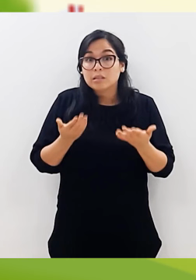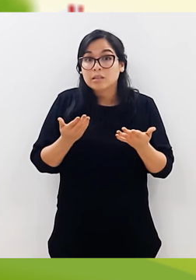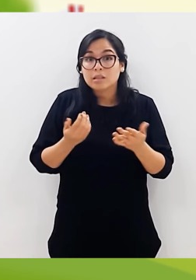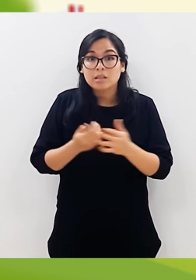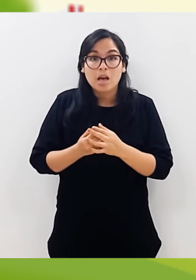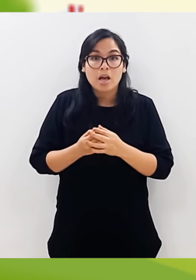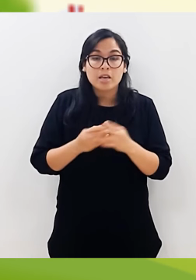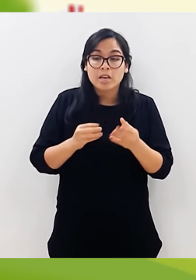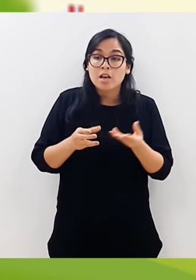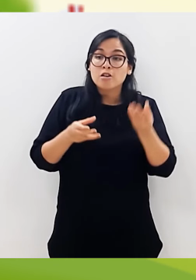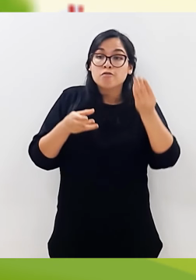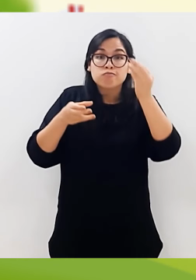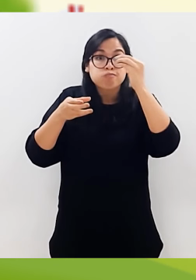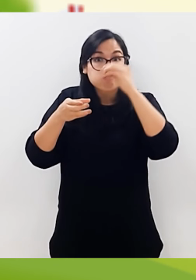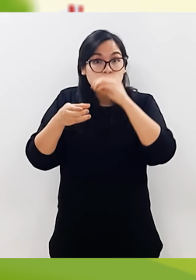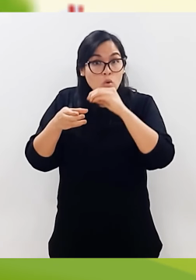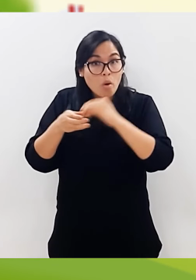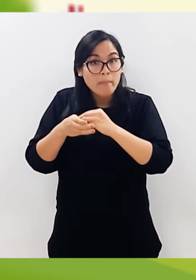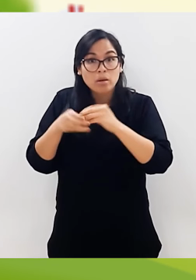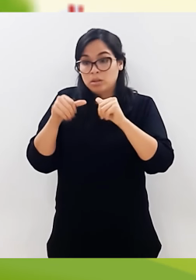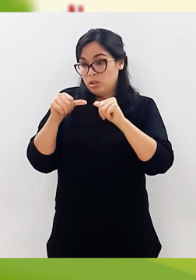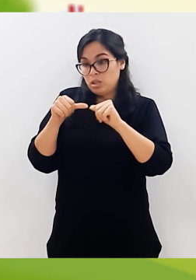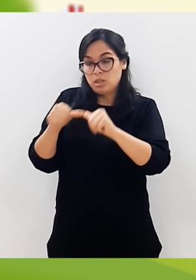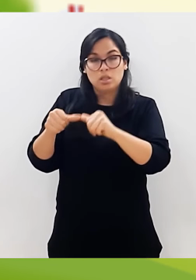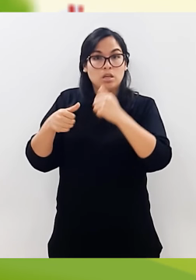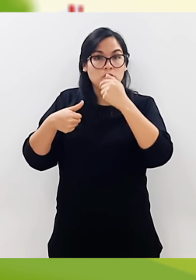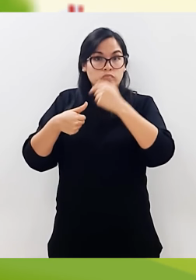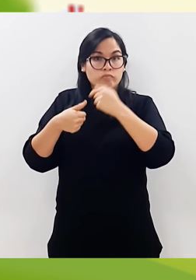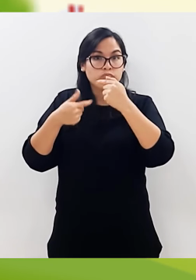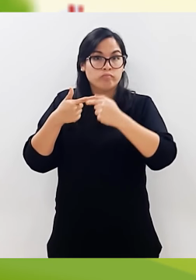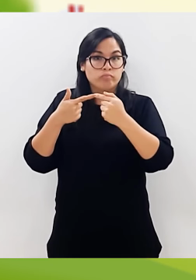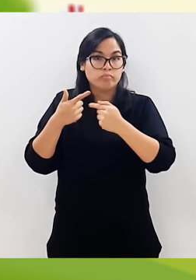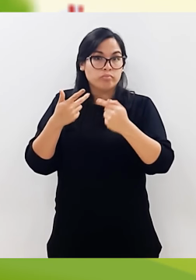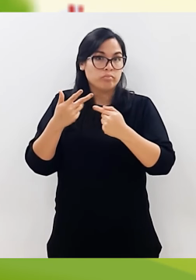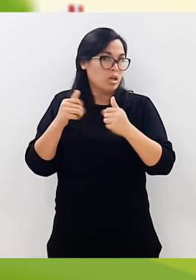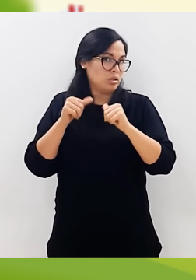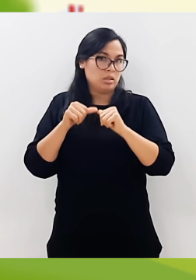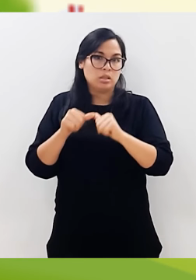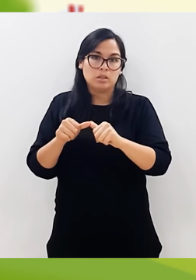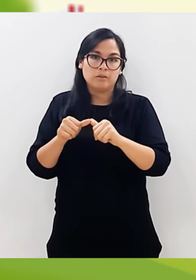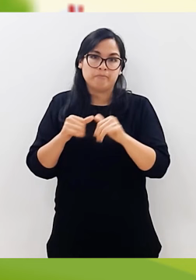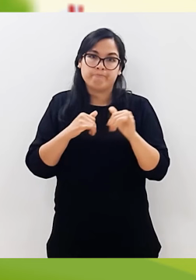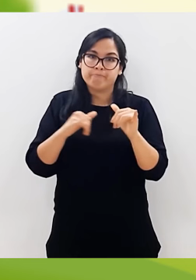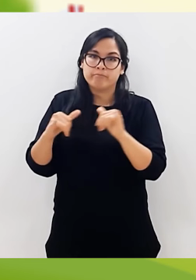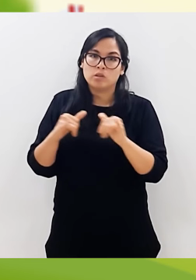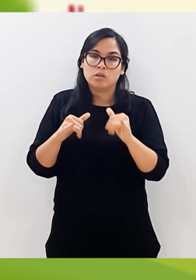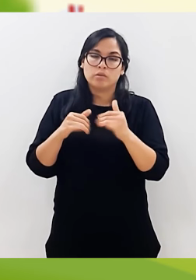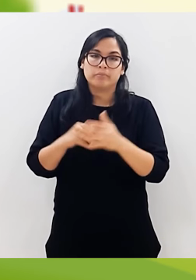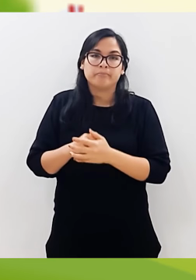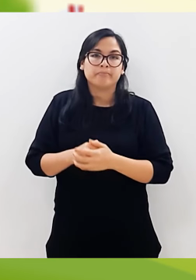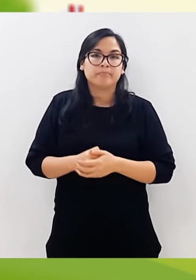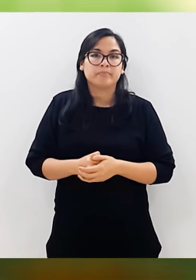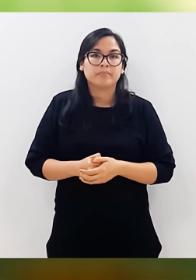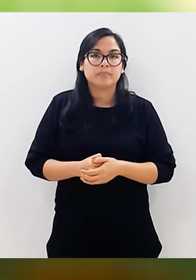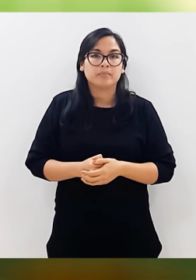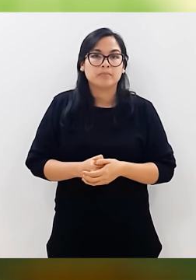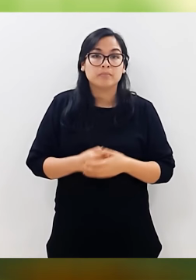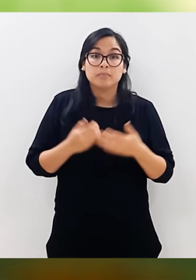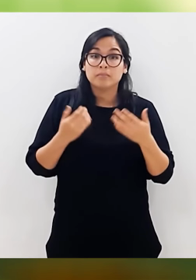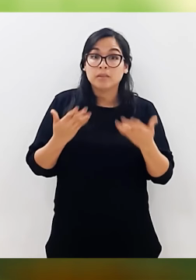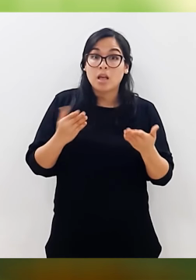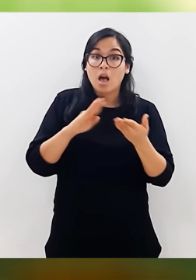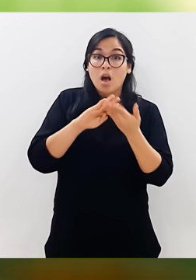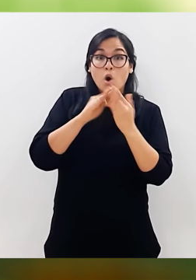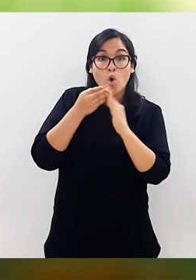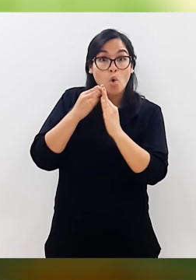que complementar, se siguen los mismos pasos que se siguieron para la elección. Y las